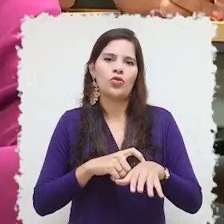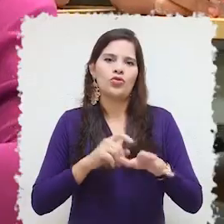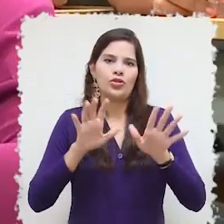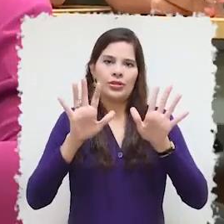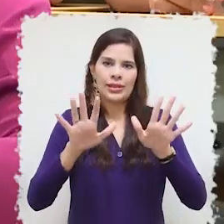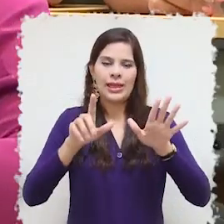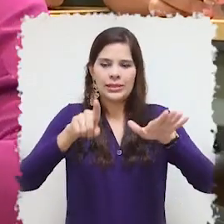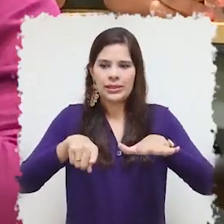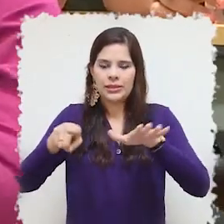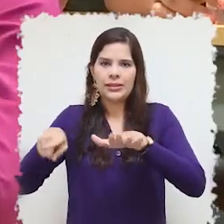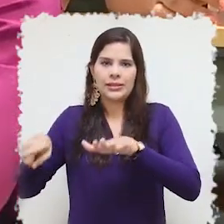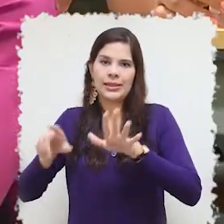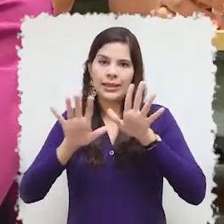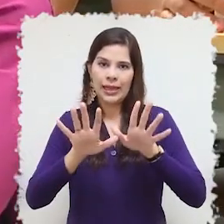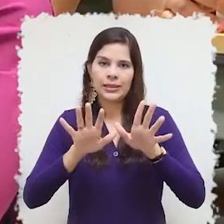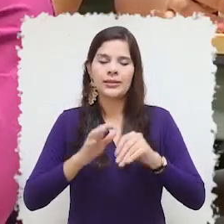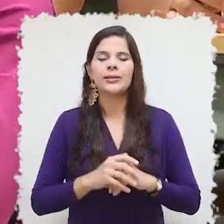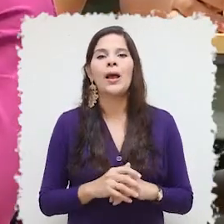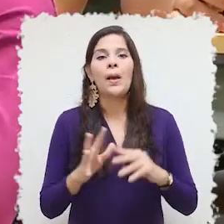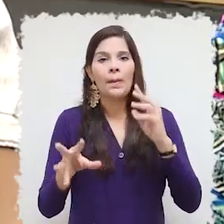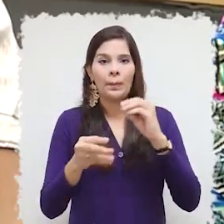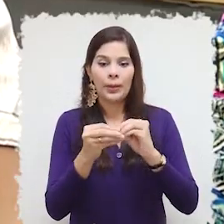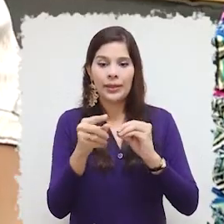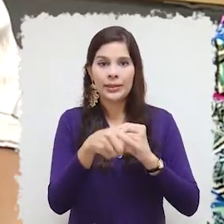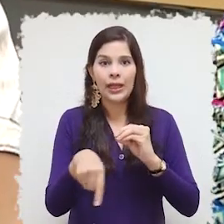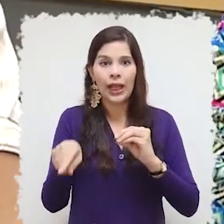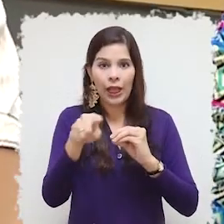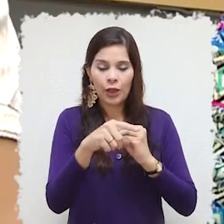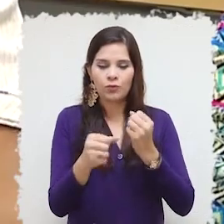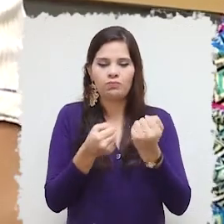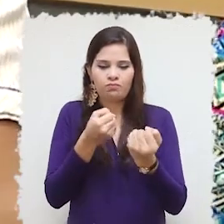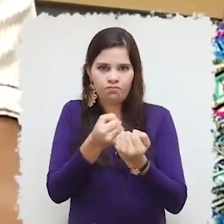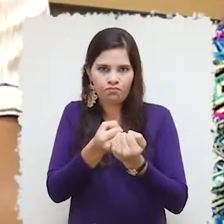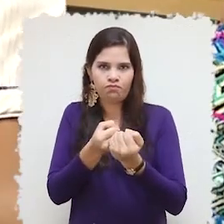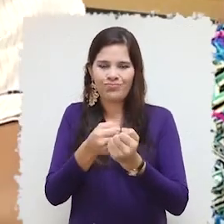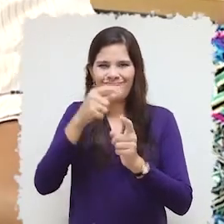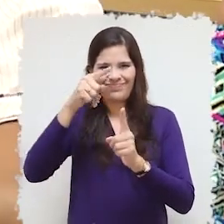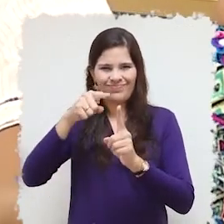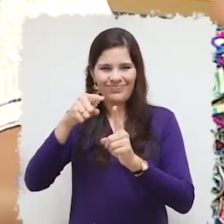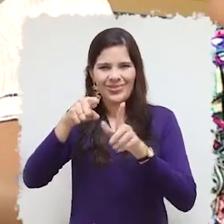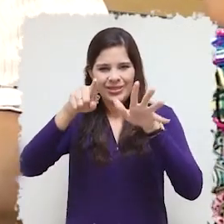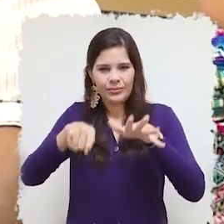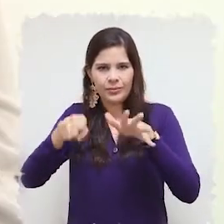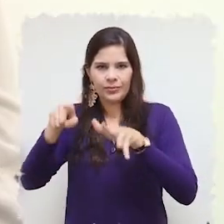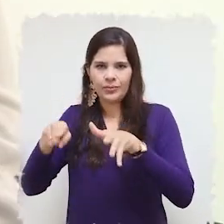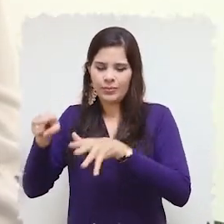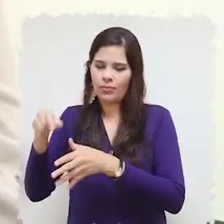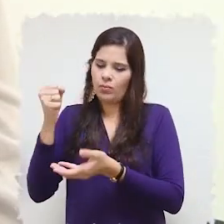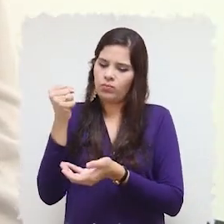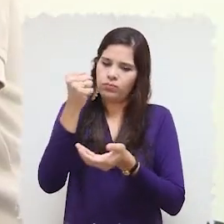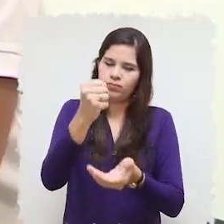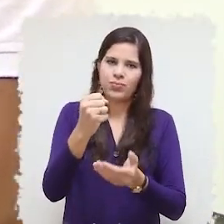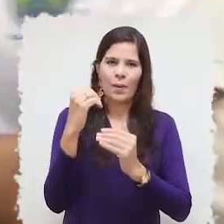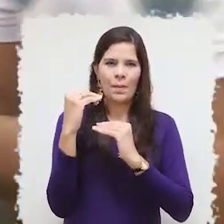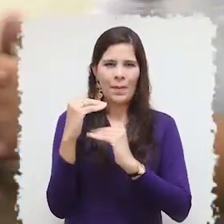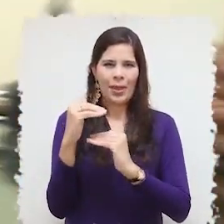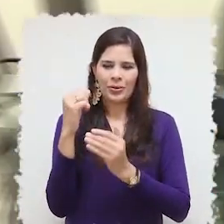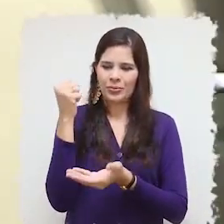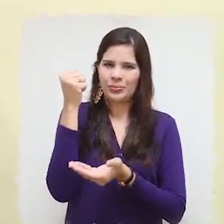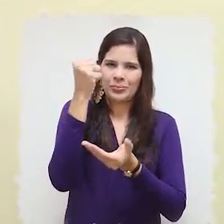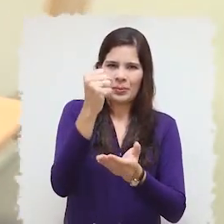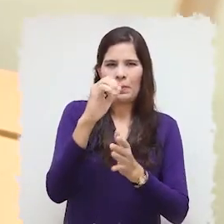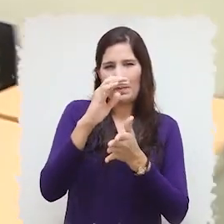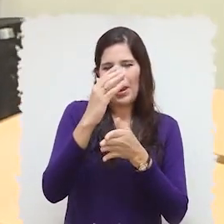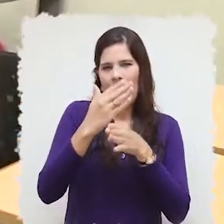10 semestres académicos. Asimismo, recibirán un apoyo económico semestral de medio salario mínimo para gastos